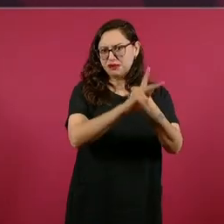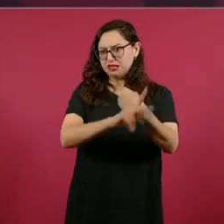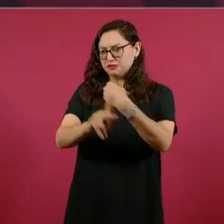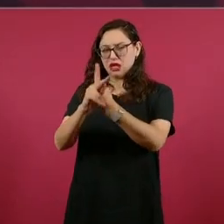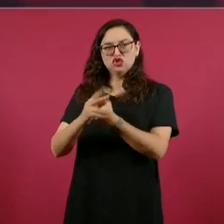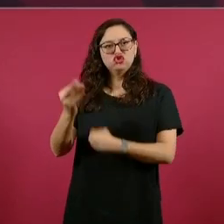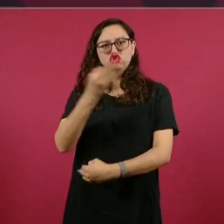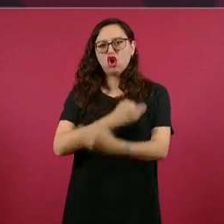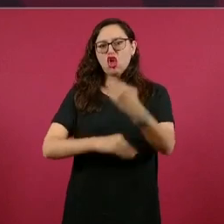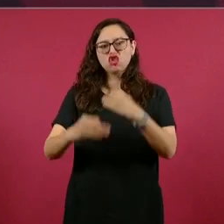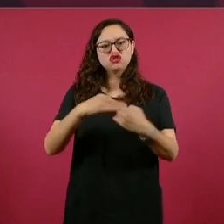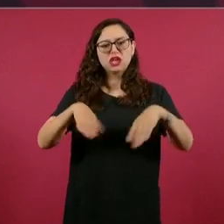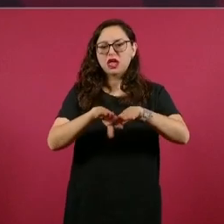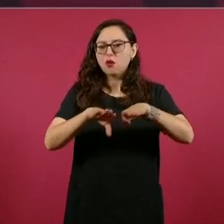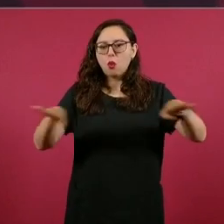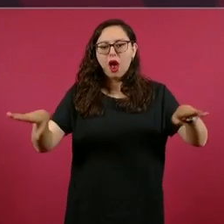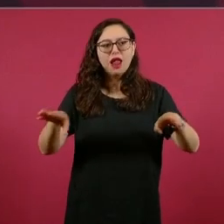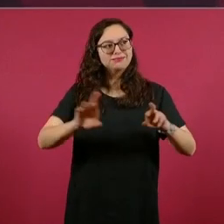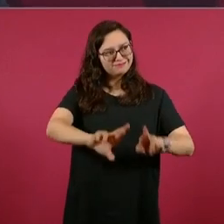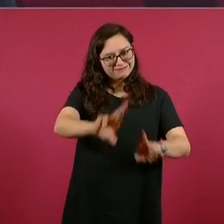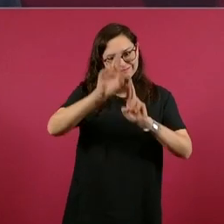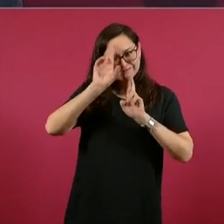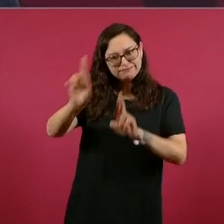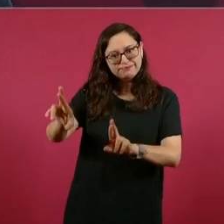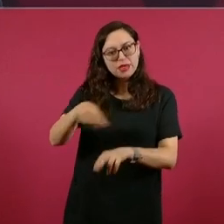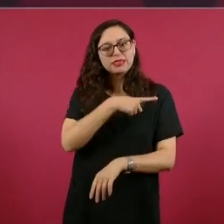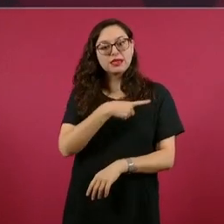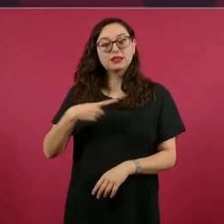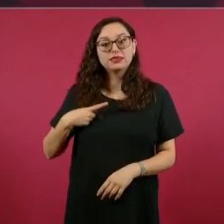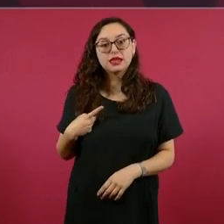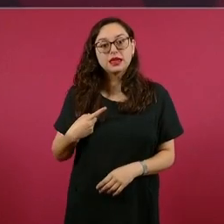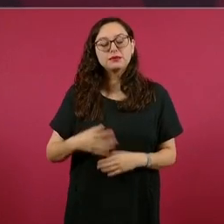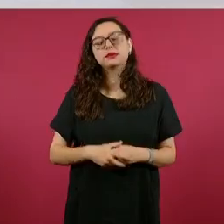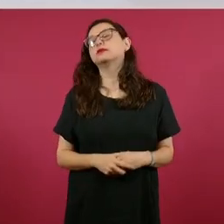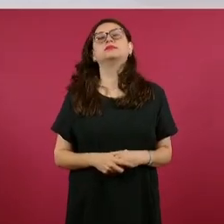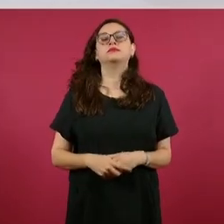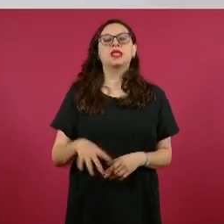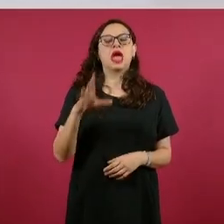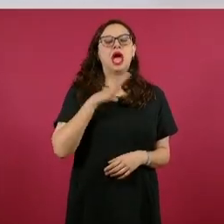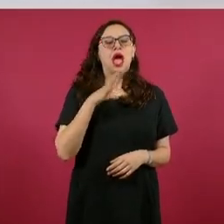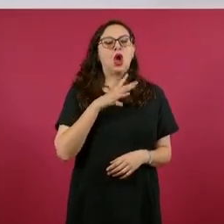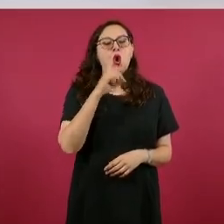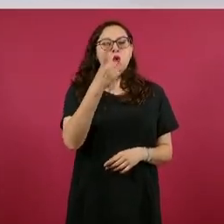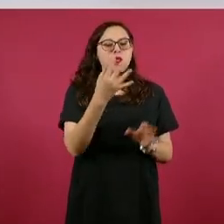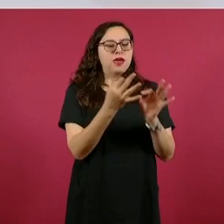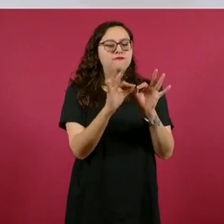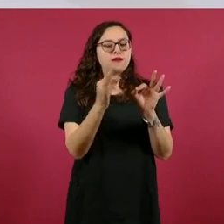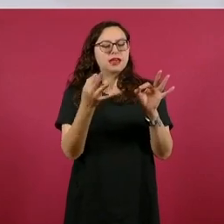frase que me gusta mucho de Washington, a ver si la pones.